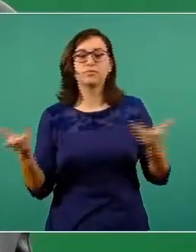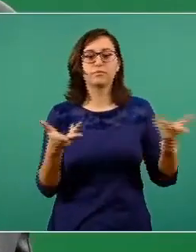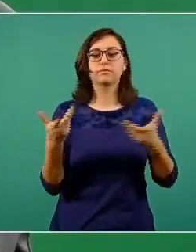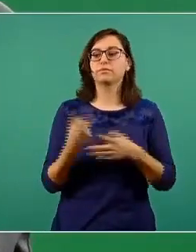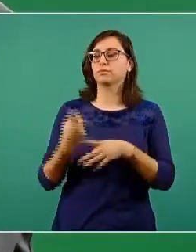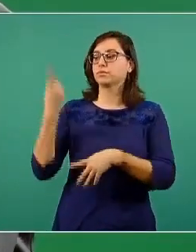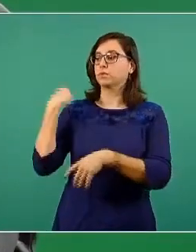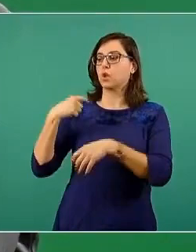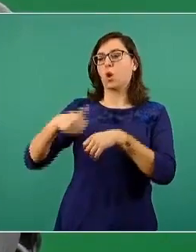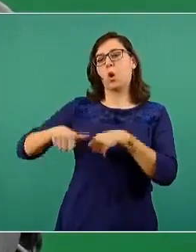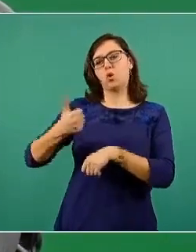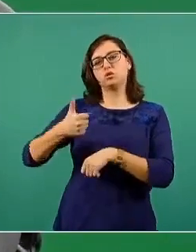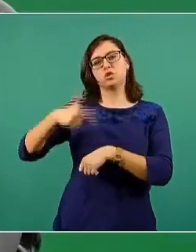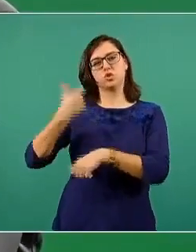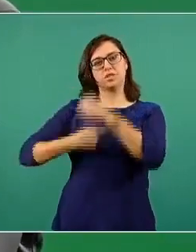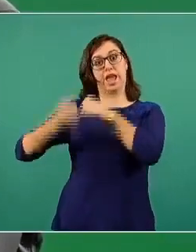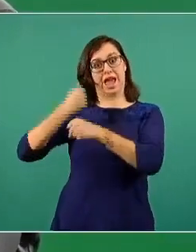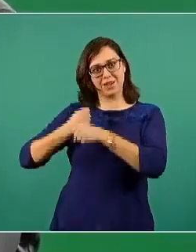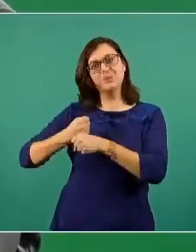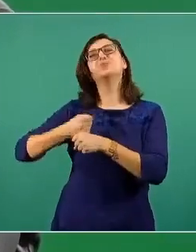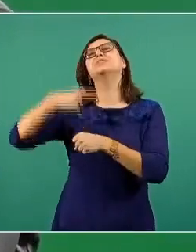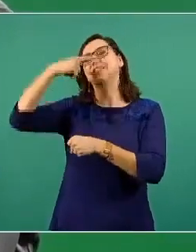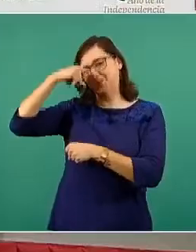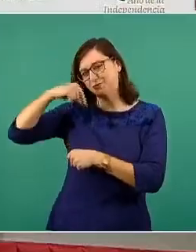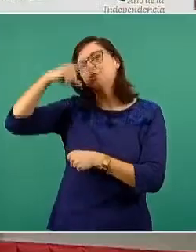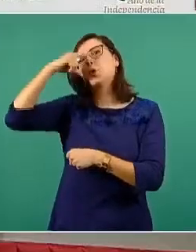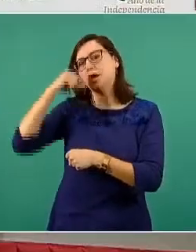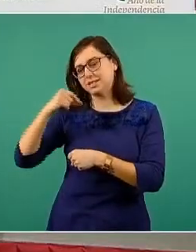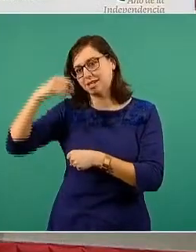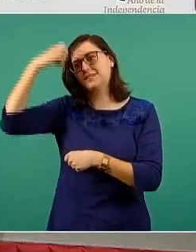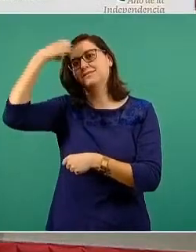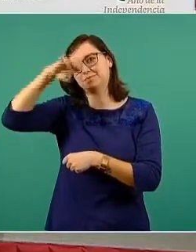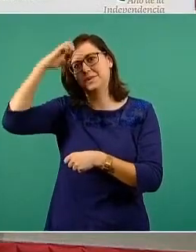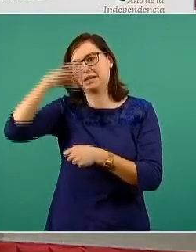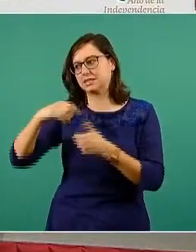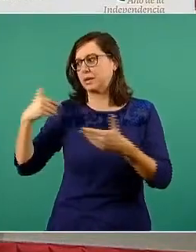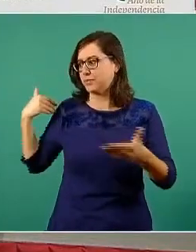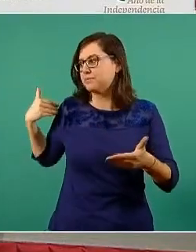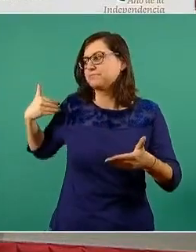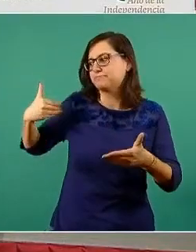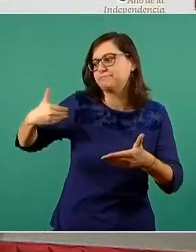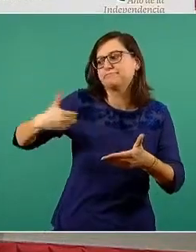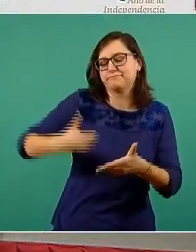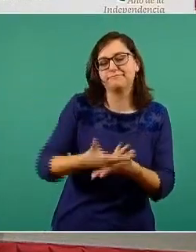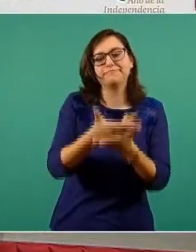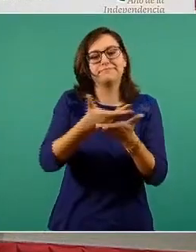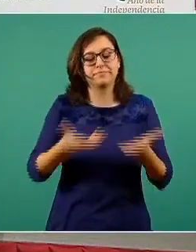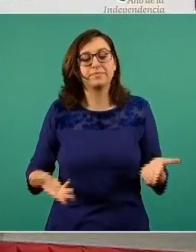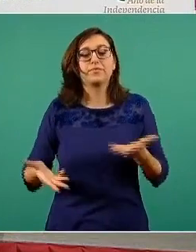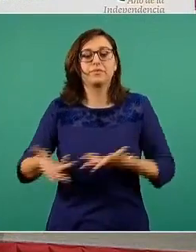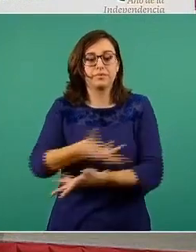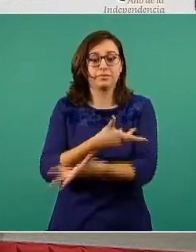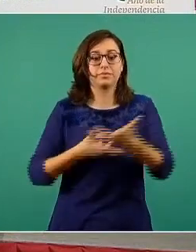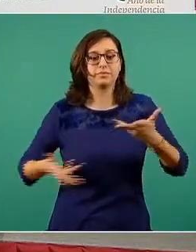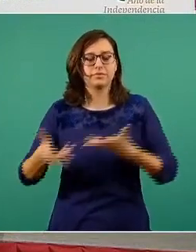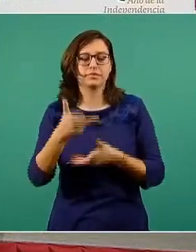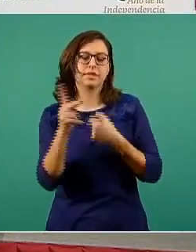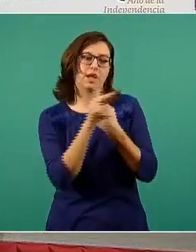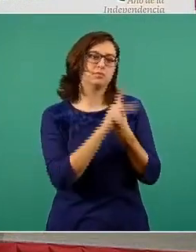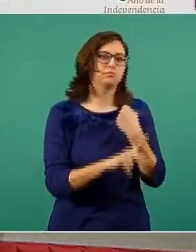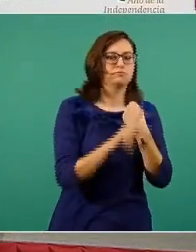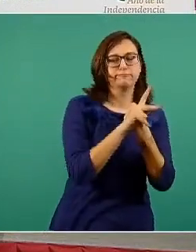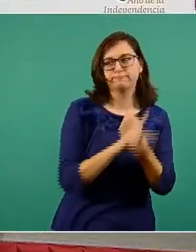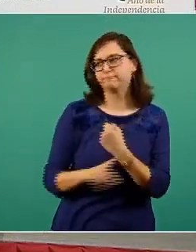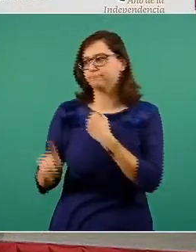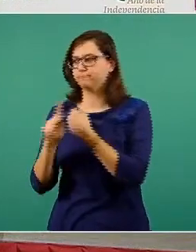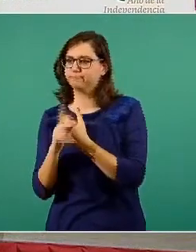hace 11 o 12 años y sobre los retos que hoy enfrentan nuestros pueblos hermanos, nuestras naciones